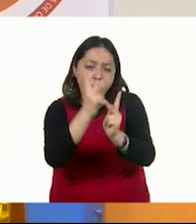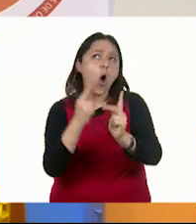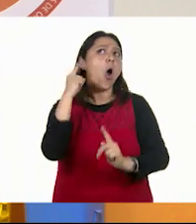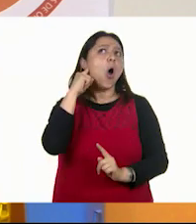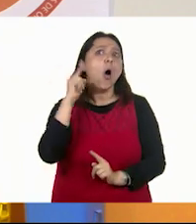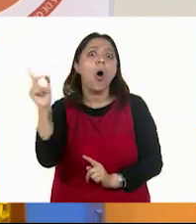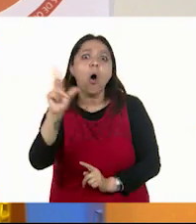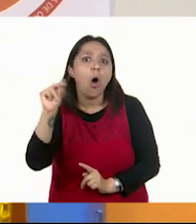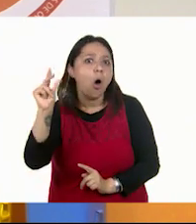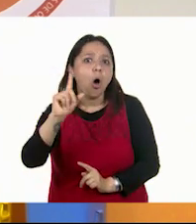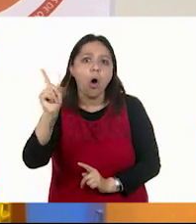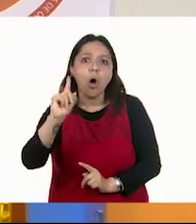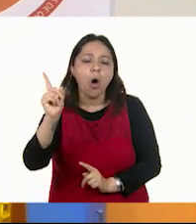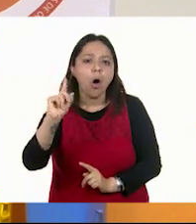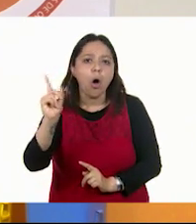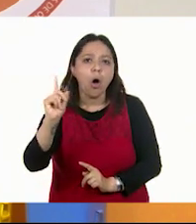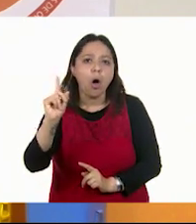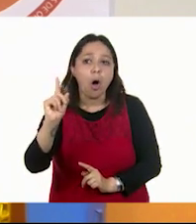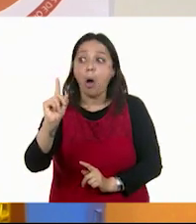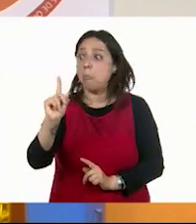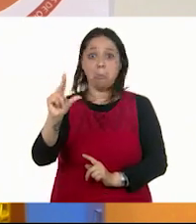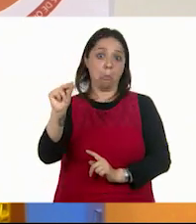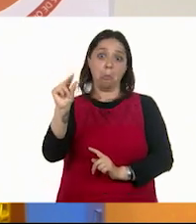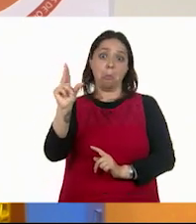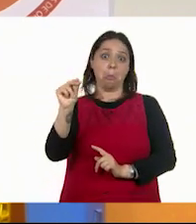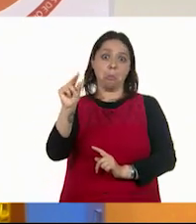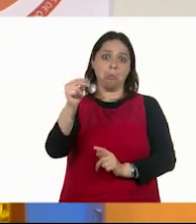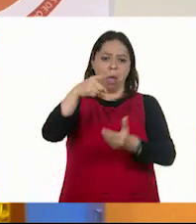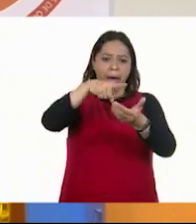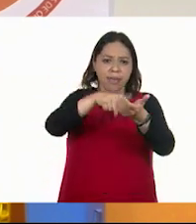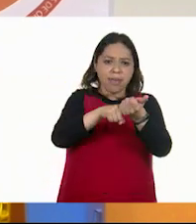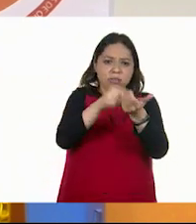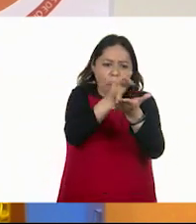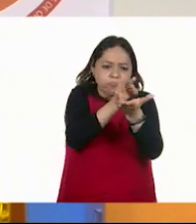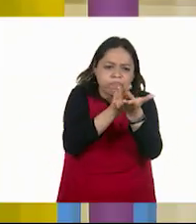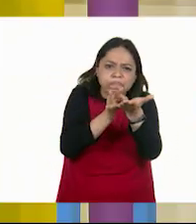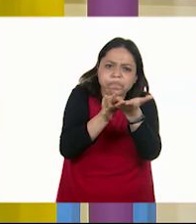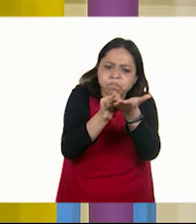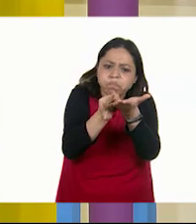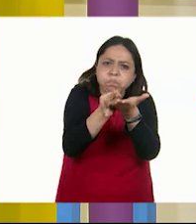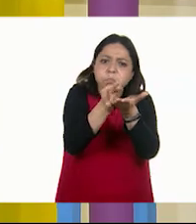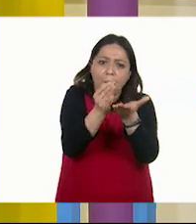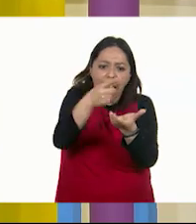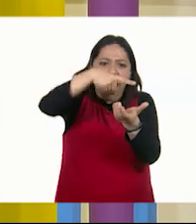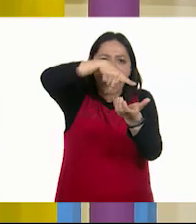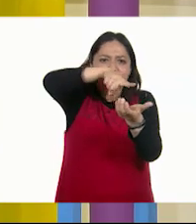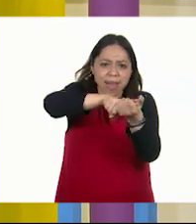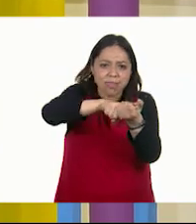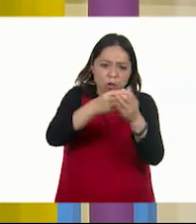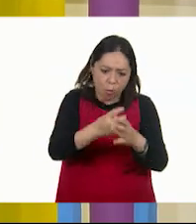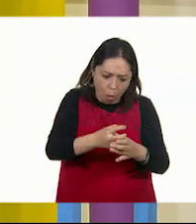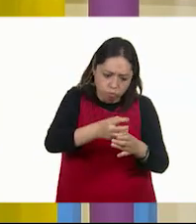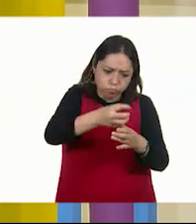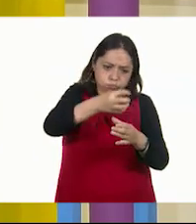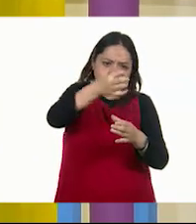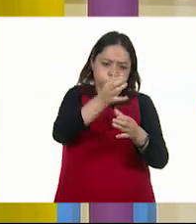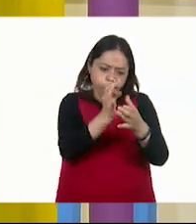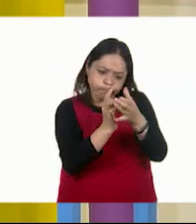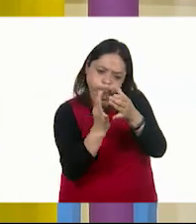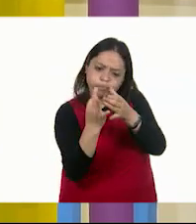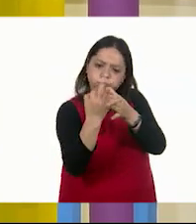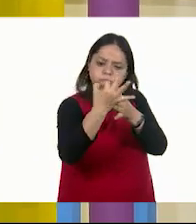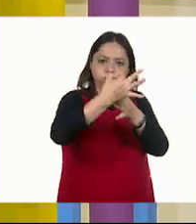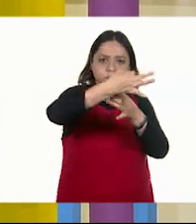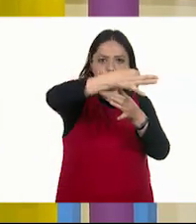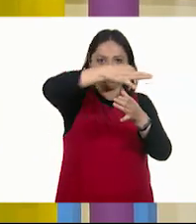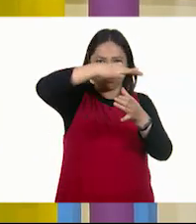no, ¿verdad? No, muy bien. Dicen que contiene granos y los granos también forman parte de los cereales. Entonces